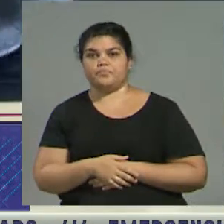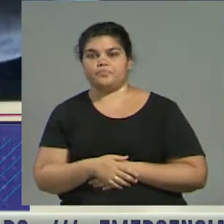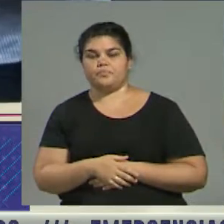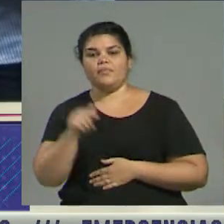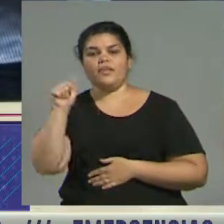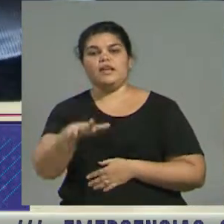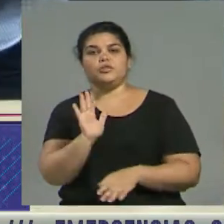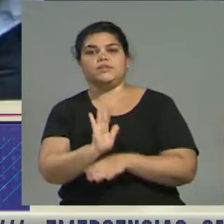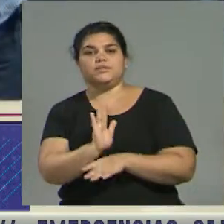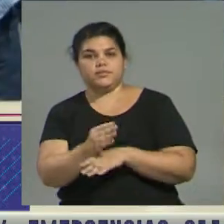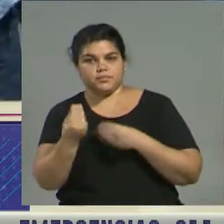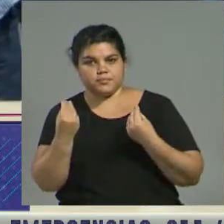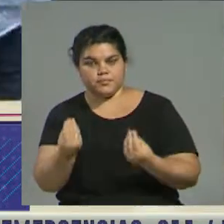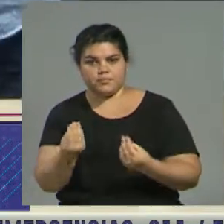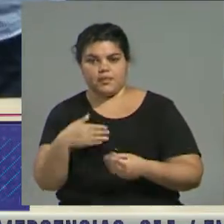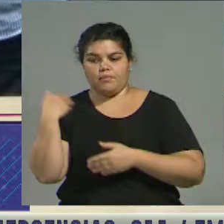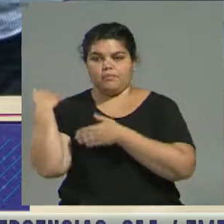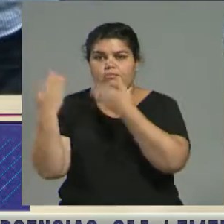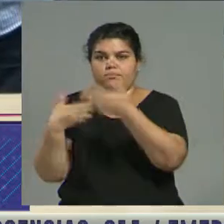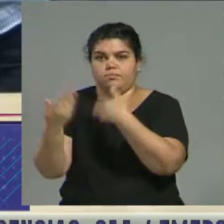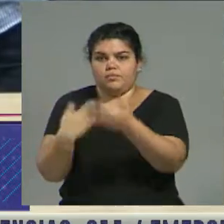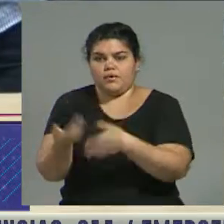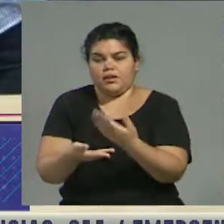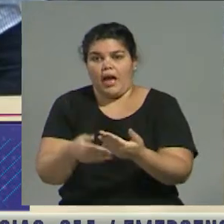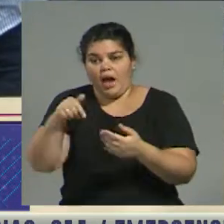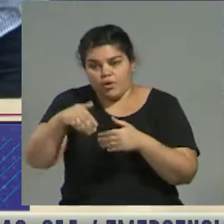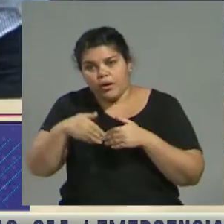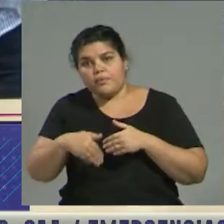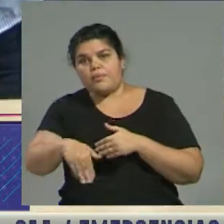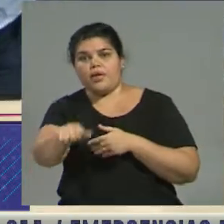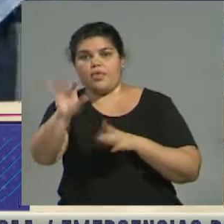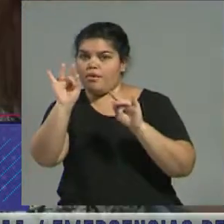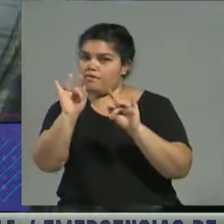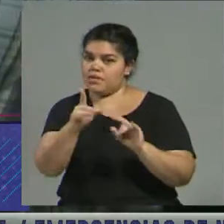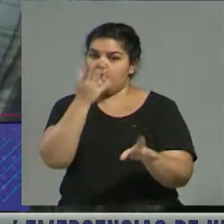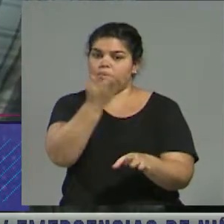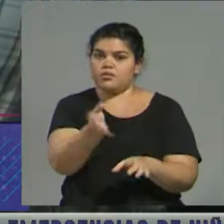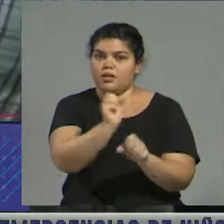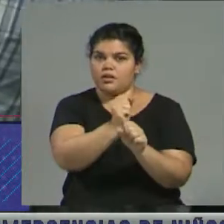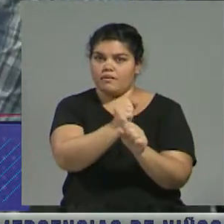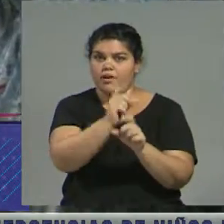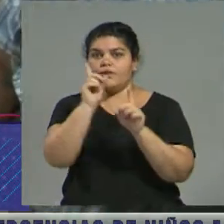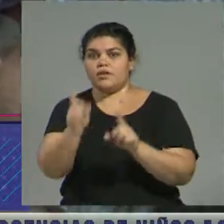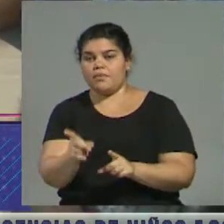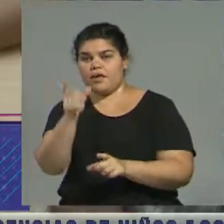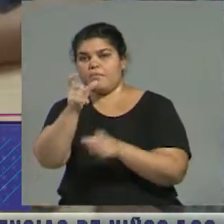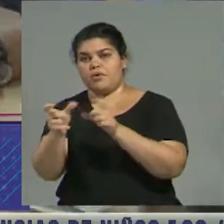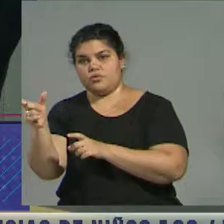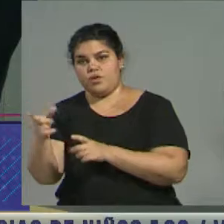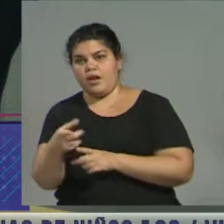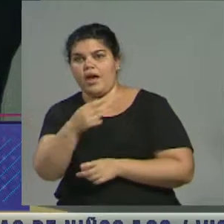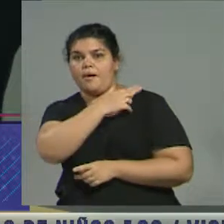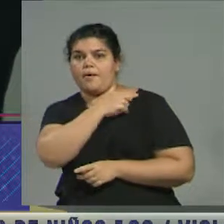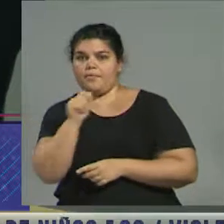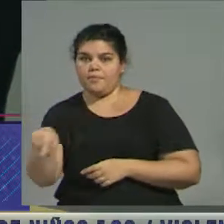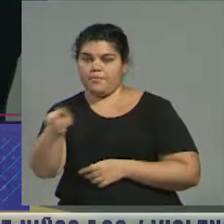puja que se viene dando y la que se va a dar va a ser bastante dura por parte de los trabajadores y por parte de los empleadores también. Teniendo